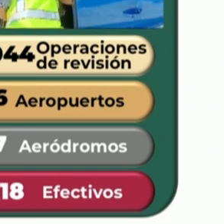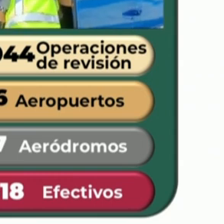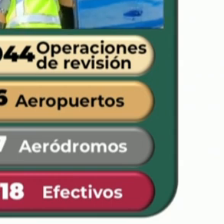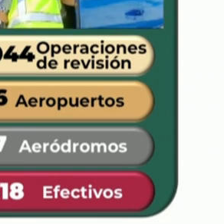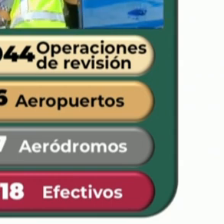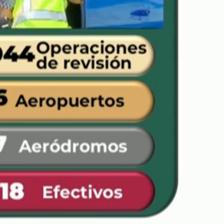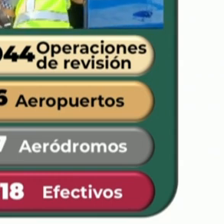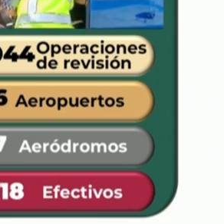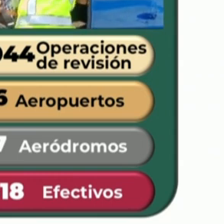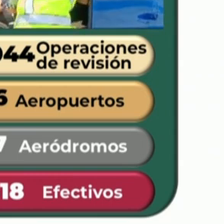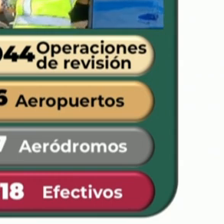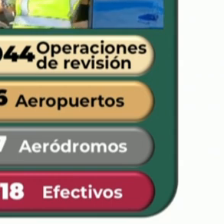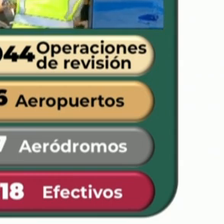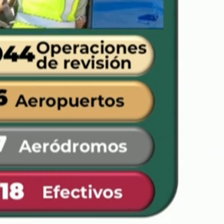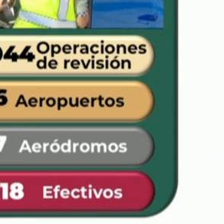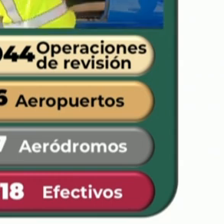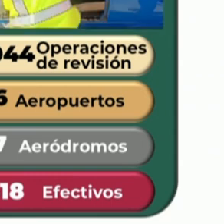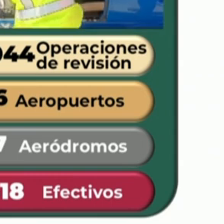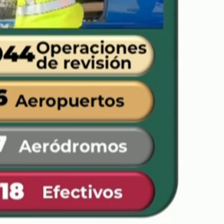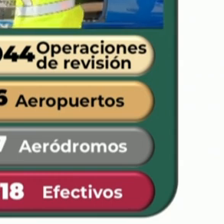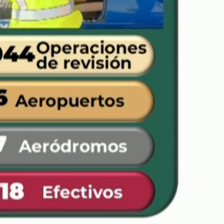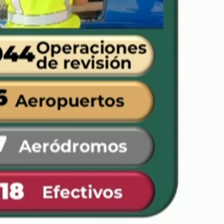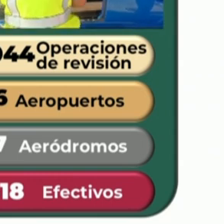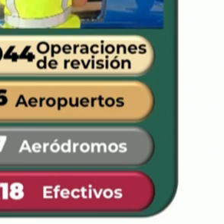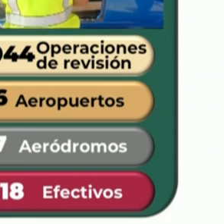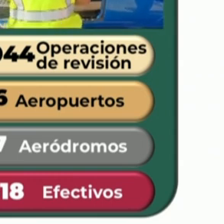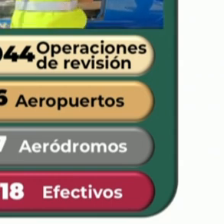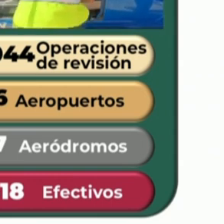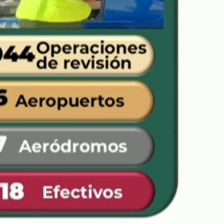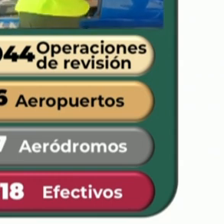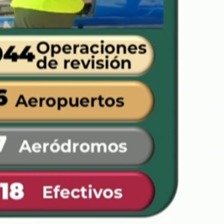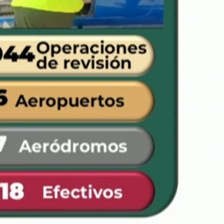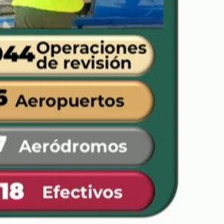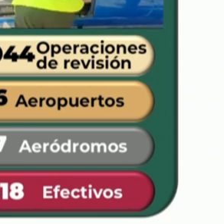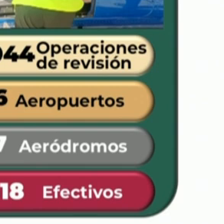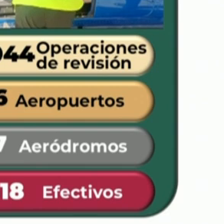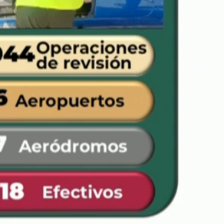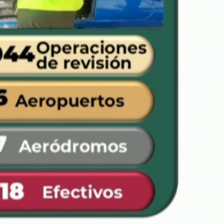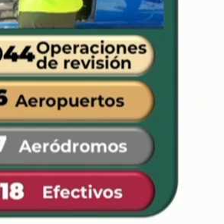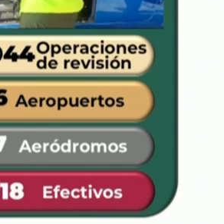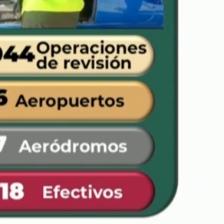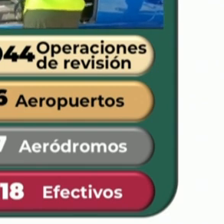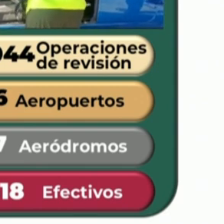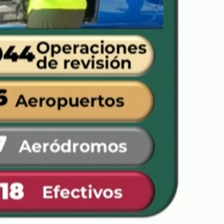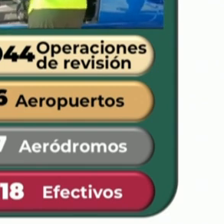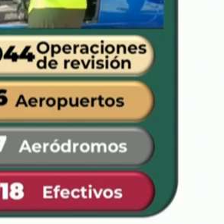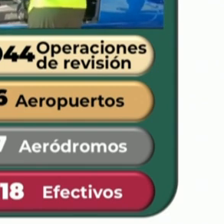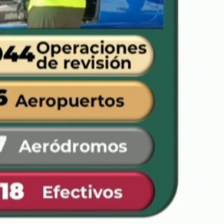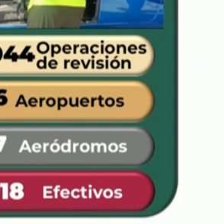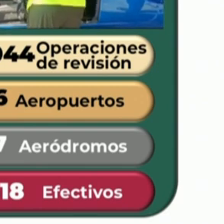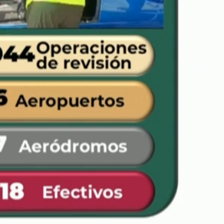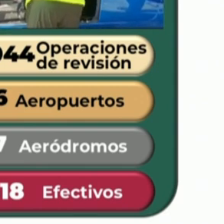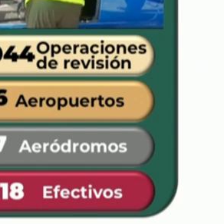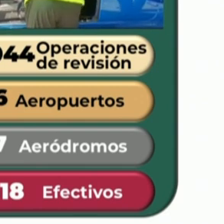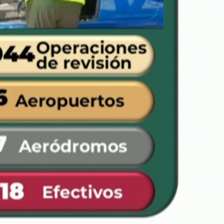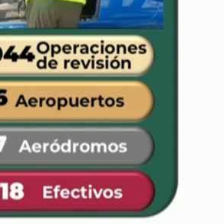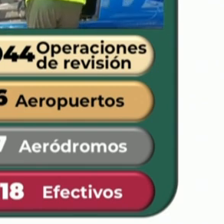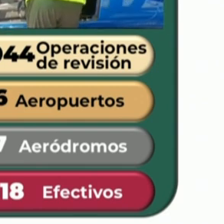tiene seguridad o tiene presencia en 76 aeropuertos y 27 aeródromos. Adelante.